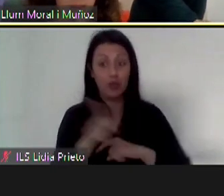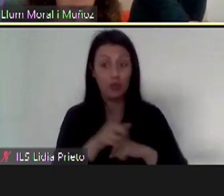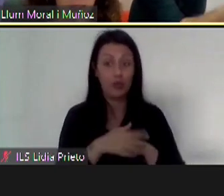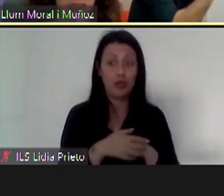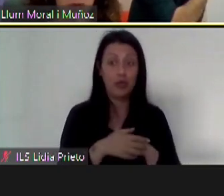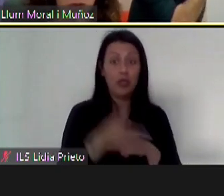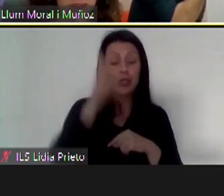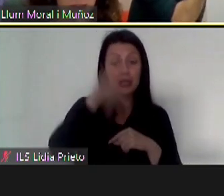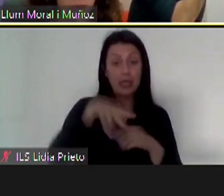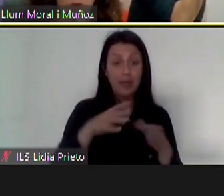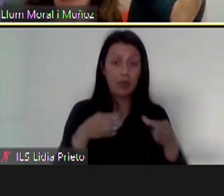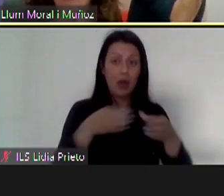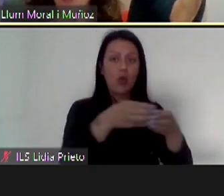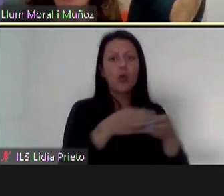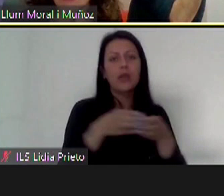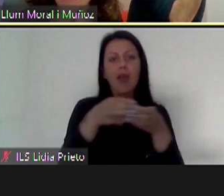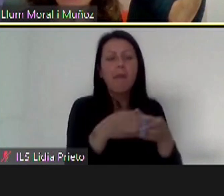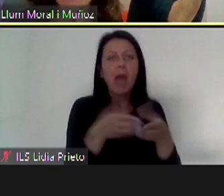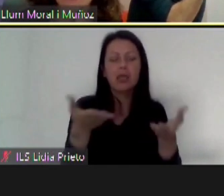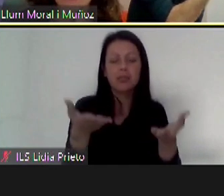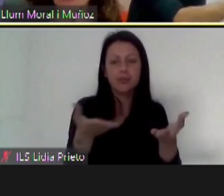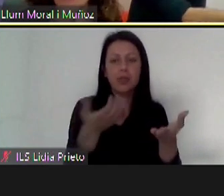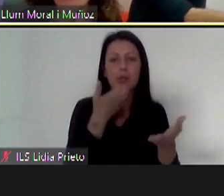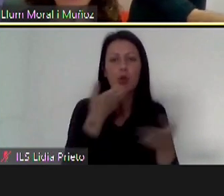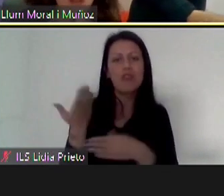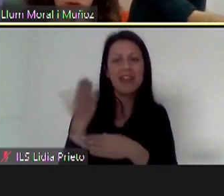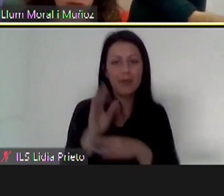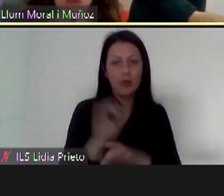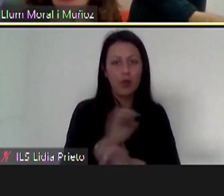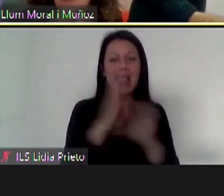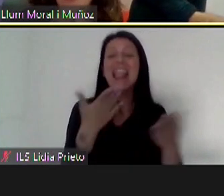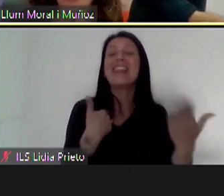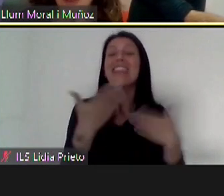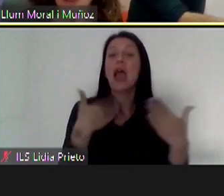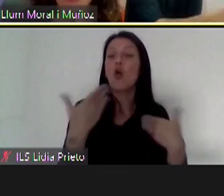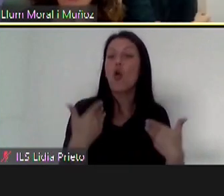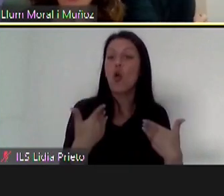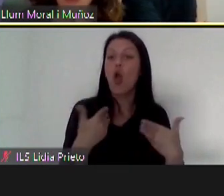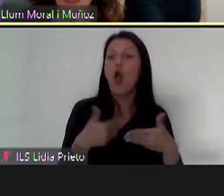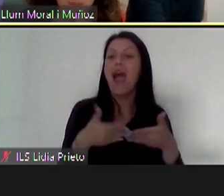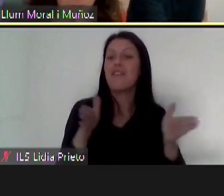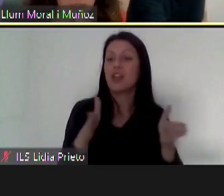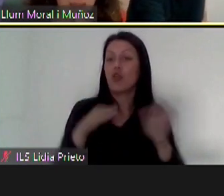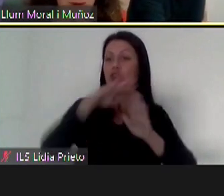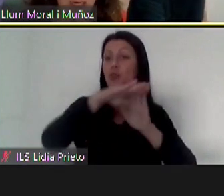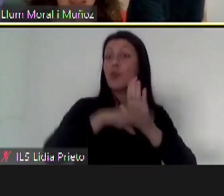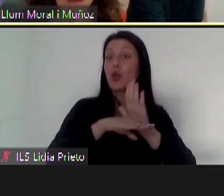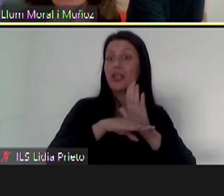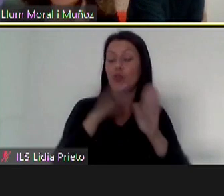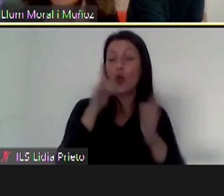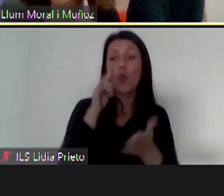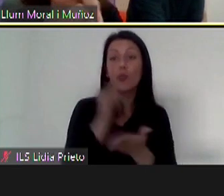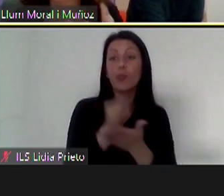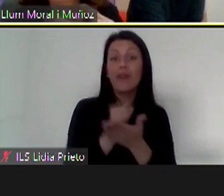forma individualizada, ¿no? Un ejemplo muy claro sería el de Diálogo Abierto, que es un proyecto piloto de